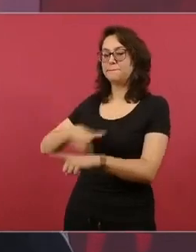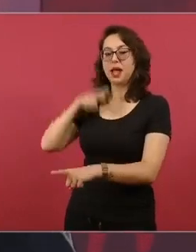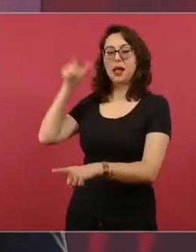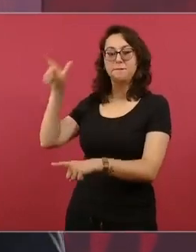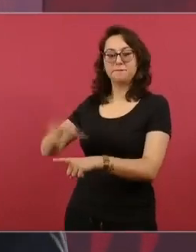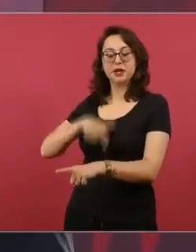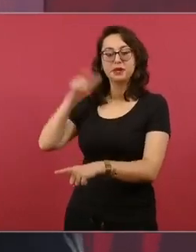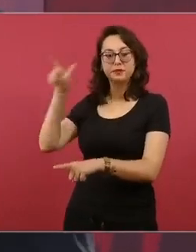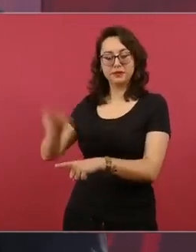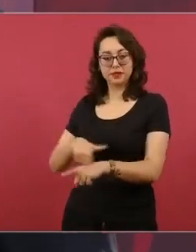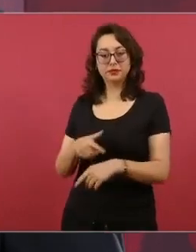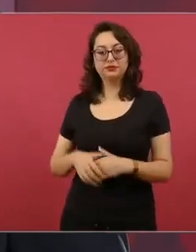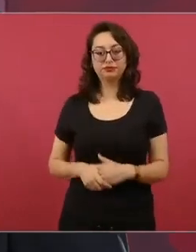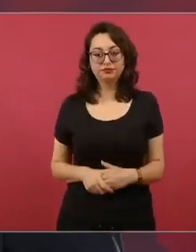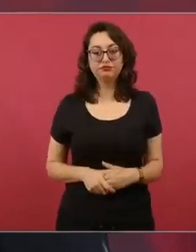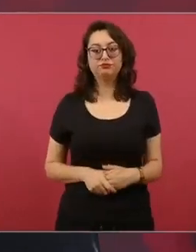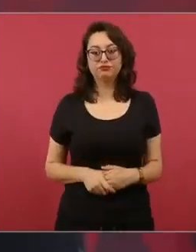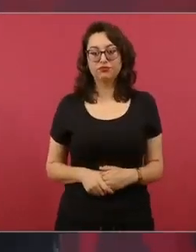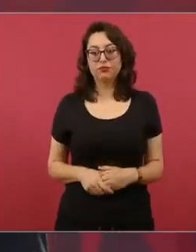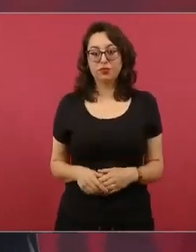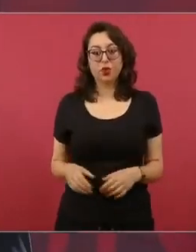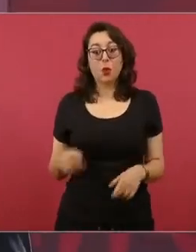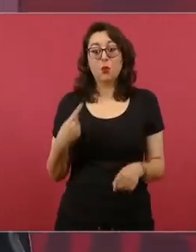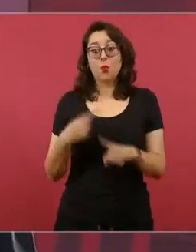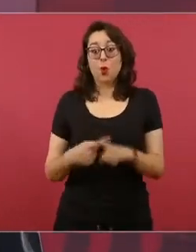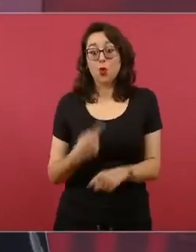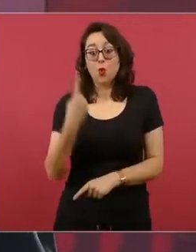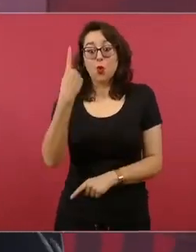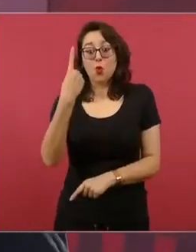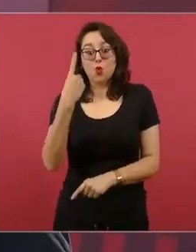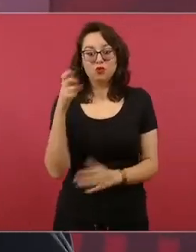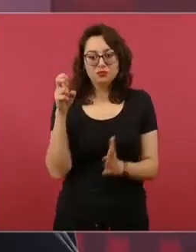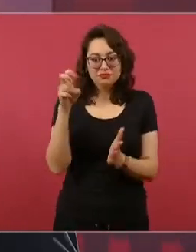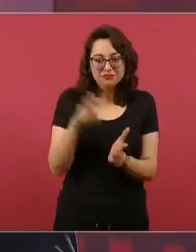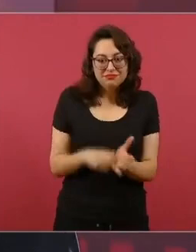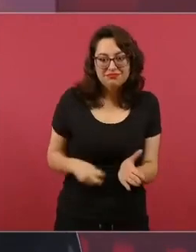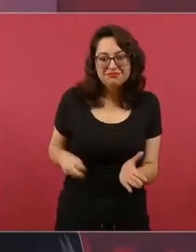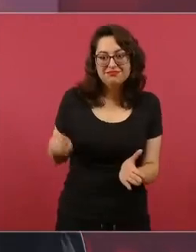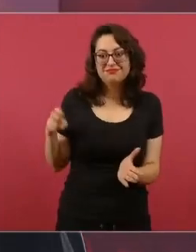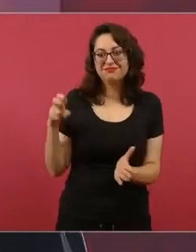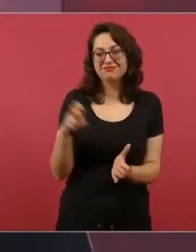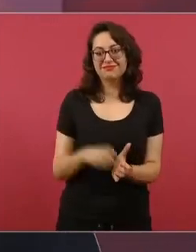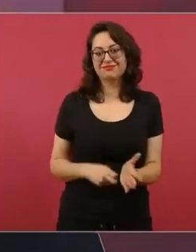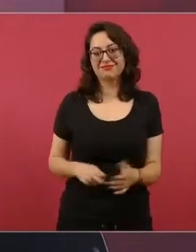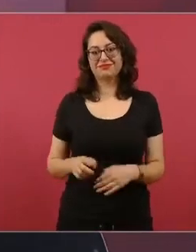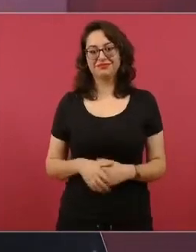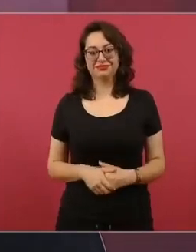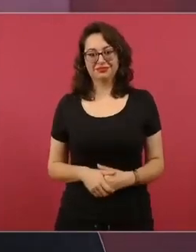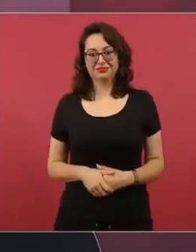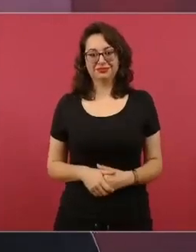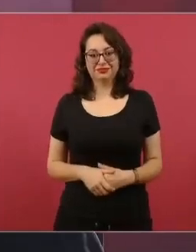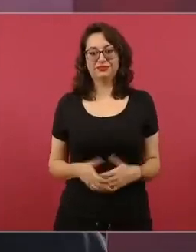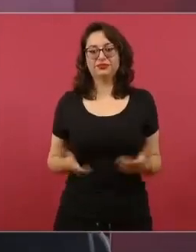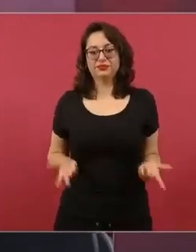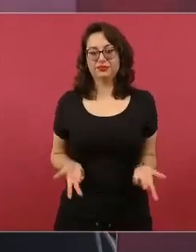Cuando fui a ver al presidente Peña, que ya era yo presidente electo, en la primera